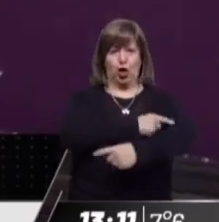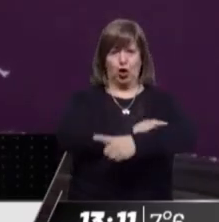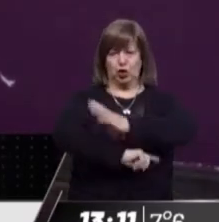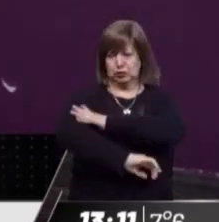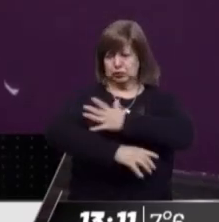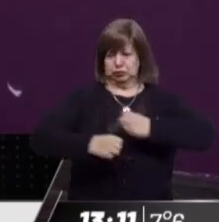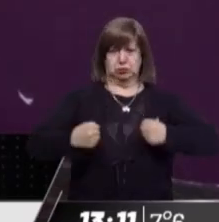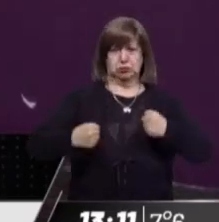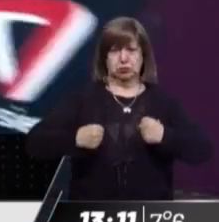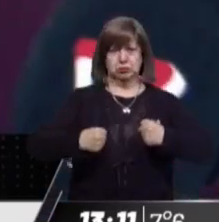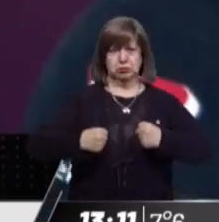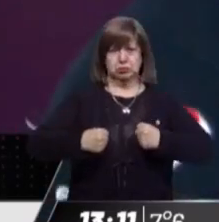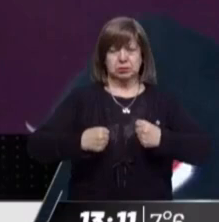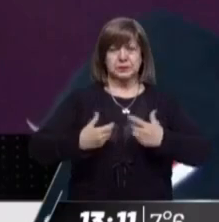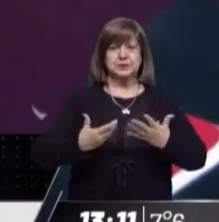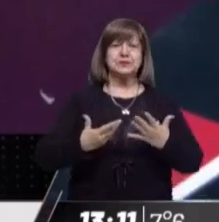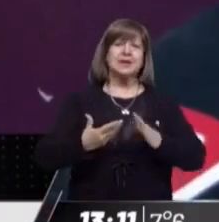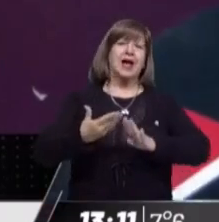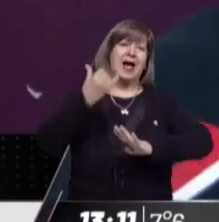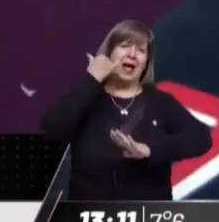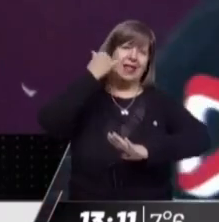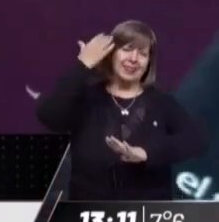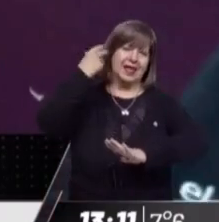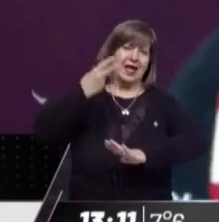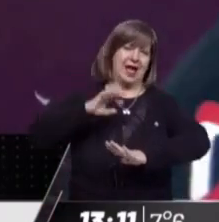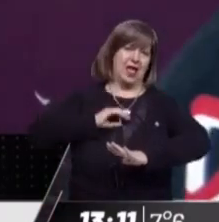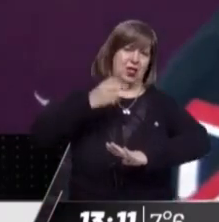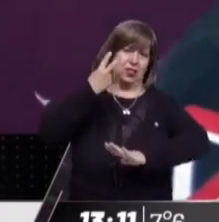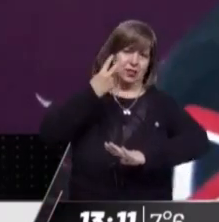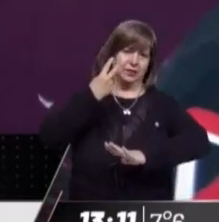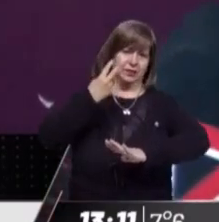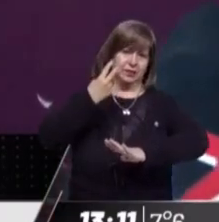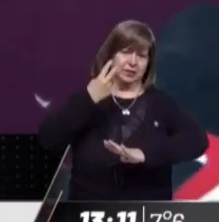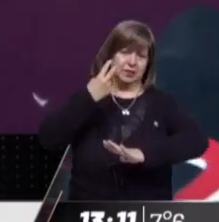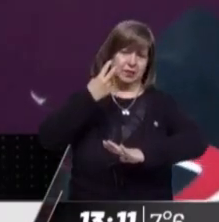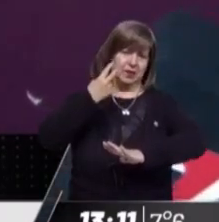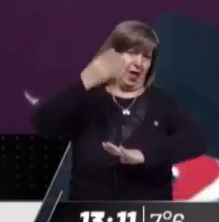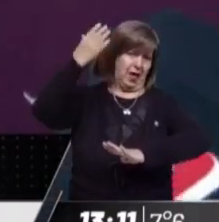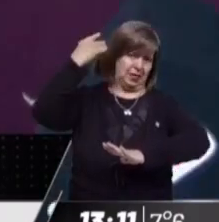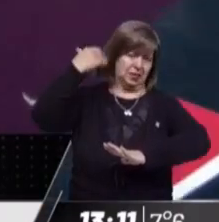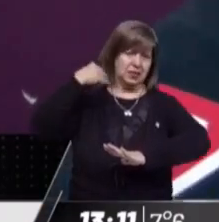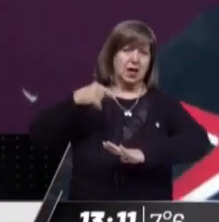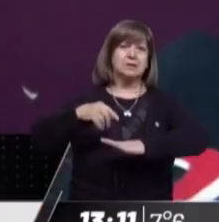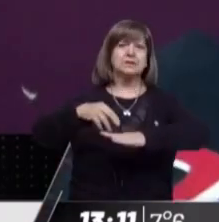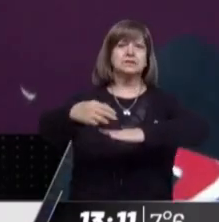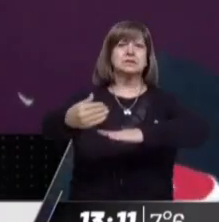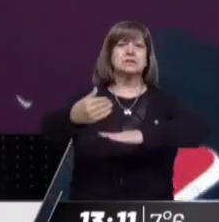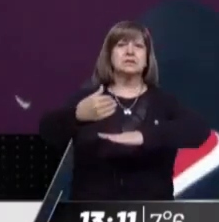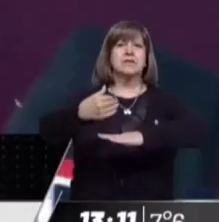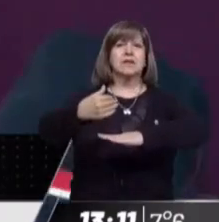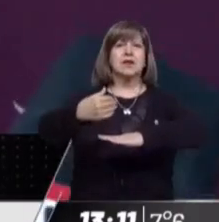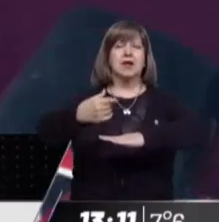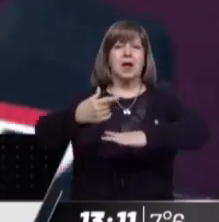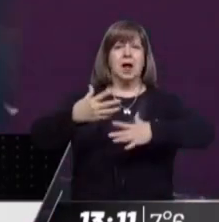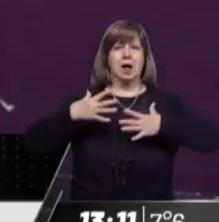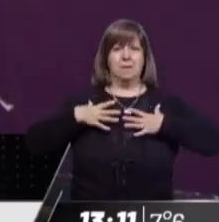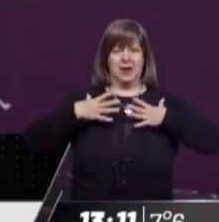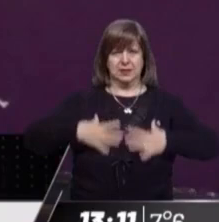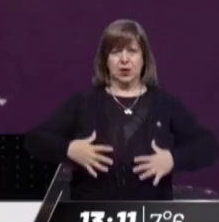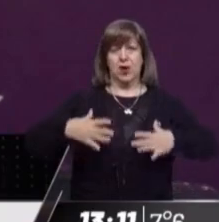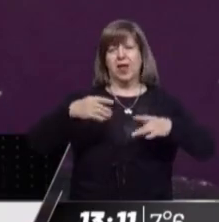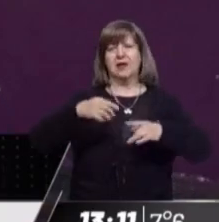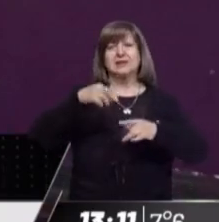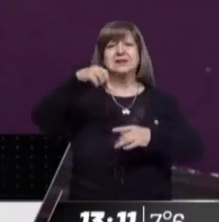léxico no manejo este léxico otra época era otra época después se Reguló pero era otra época de la gente que eran los patovicas en ese momento ahora personal de